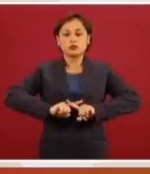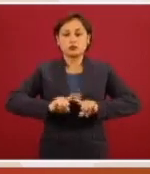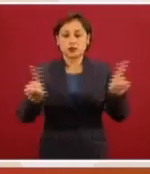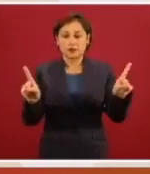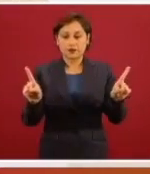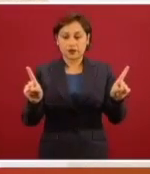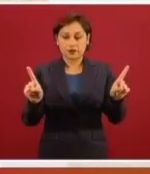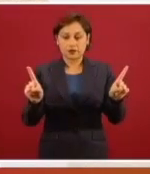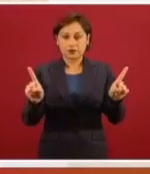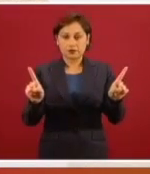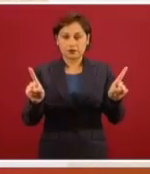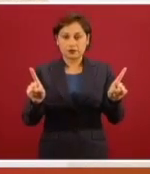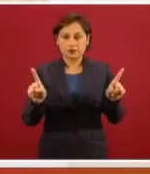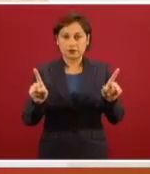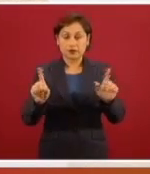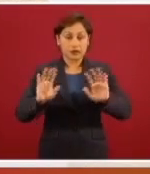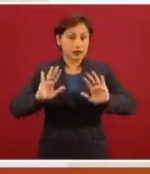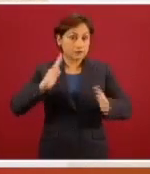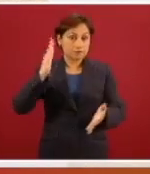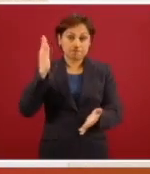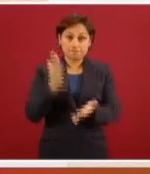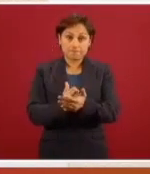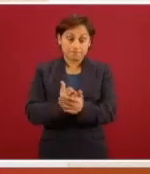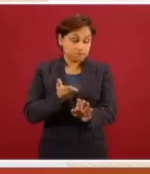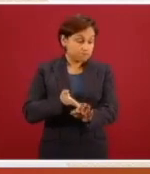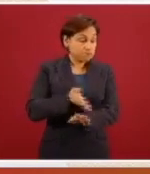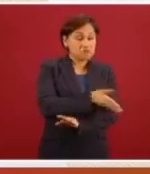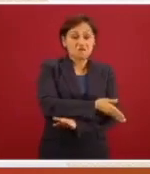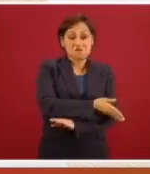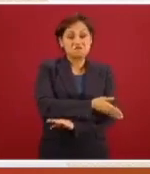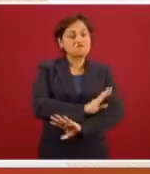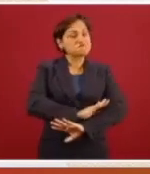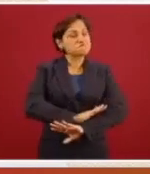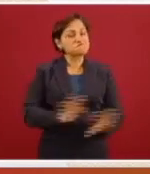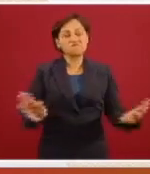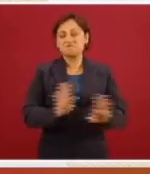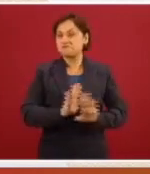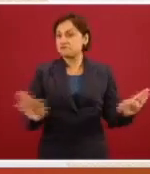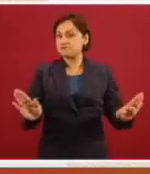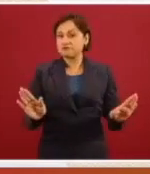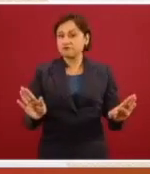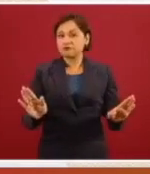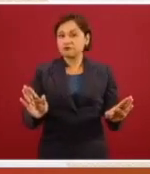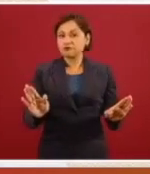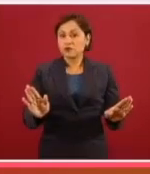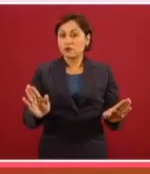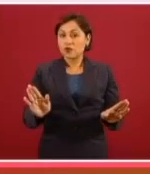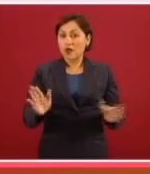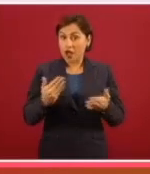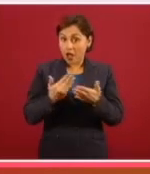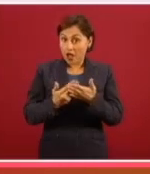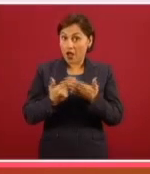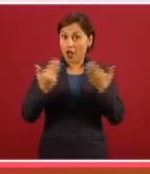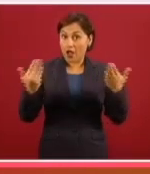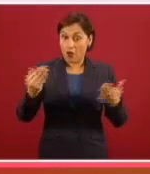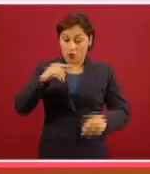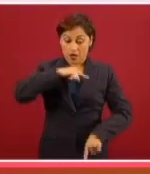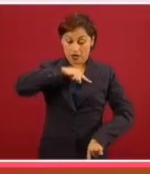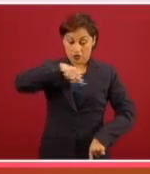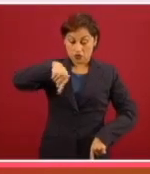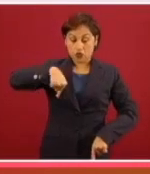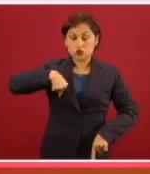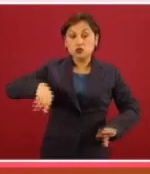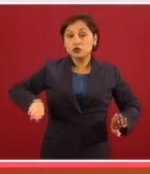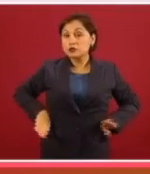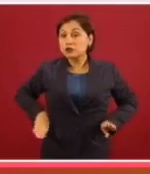se van a aplicar esas recetas. Ahora primero es el